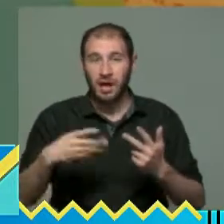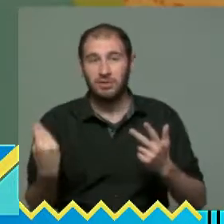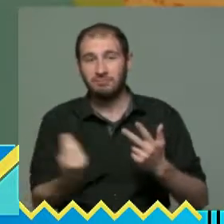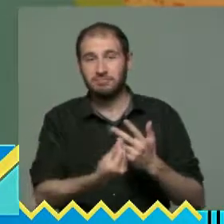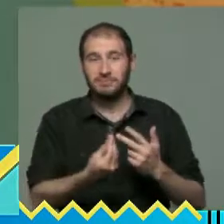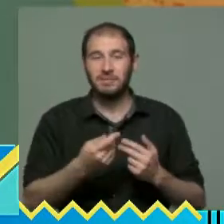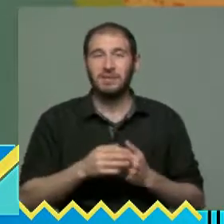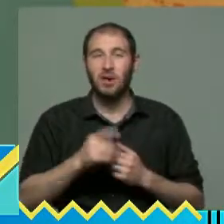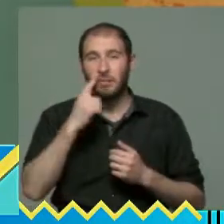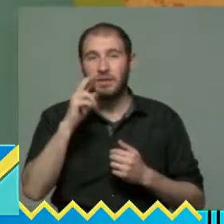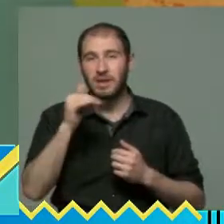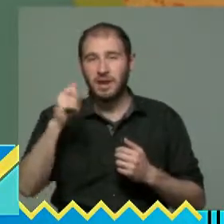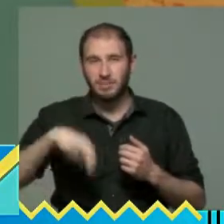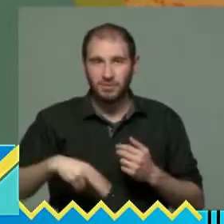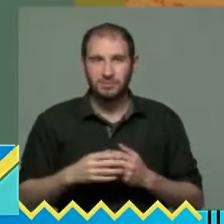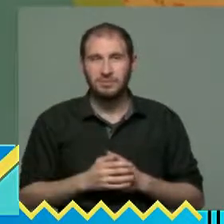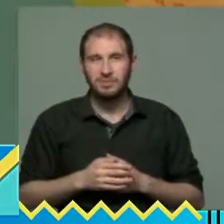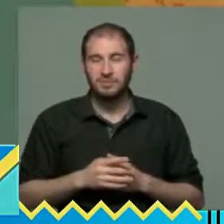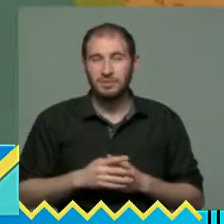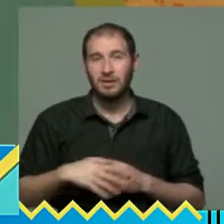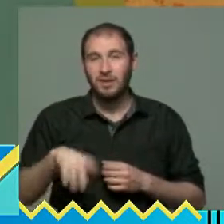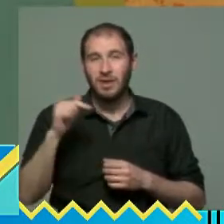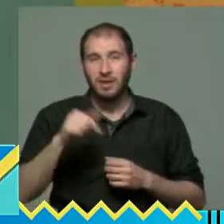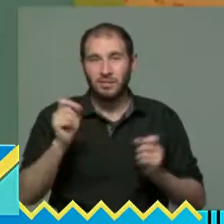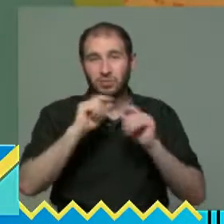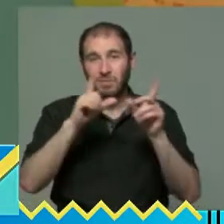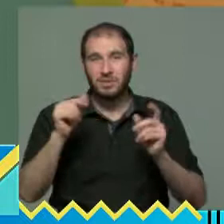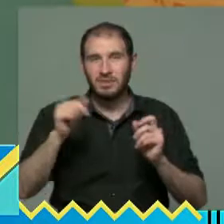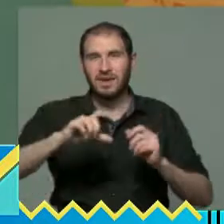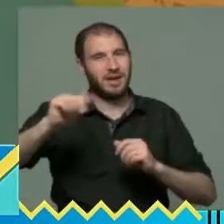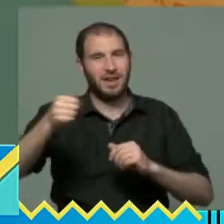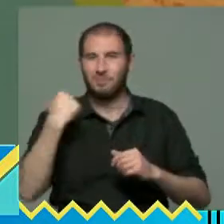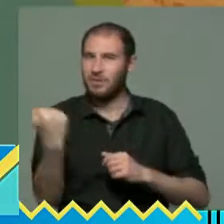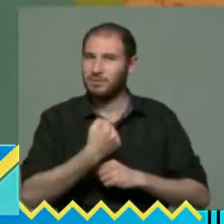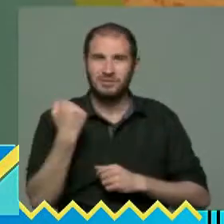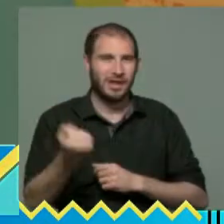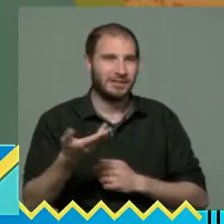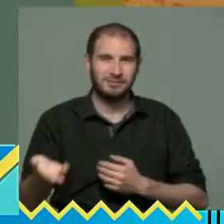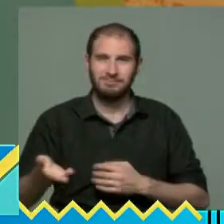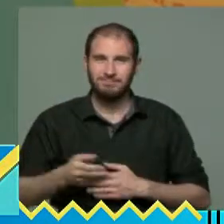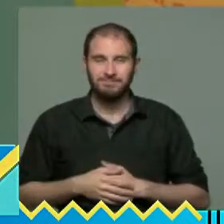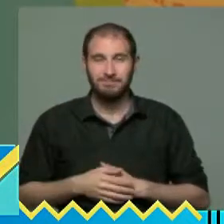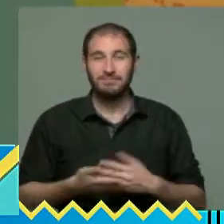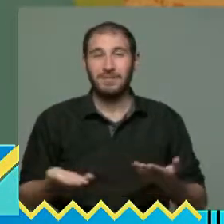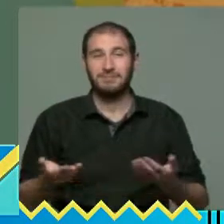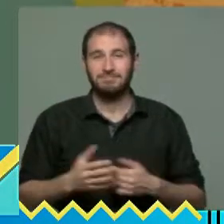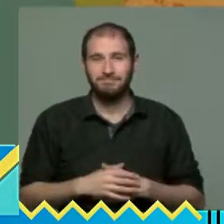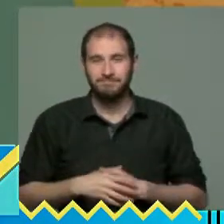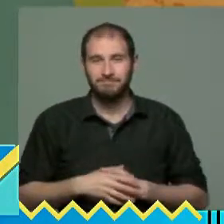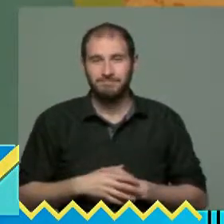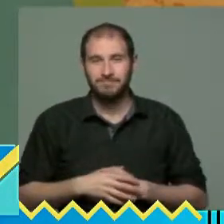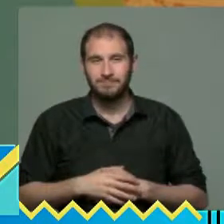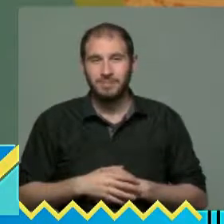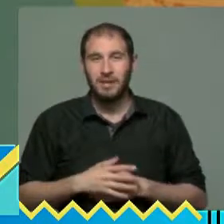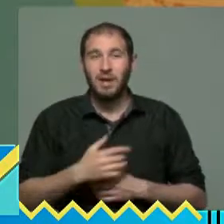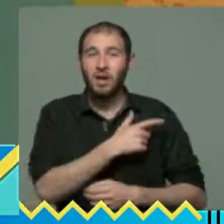creces José Luis Ramón, que de lejos, no digo que la sorpresa, el gran ganador de estas elecciones, sin lugar a dudas. Pero